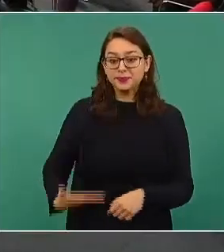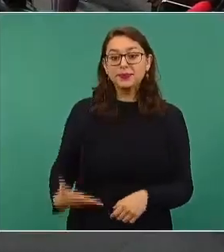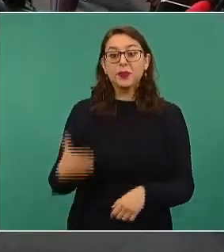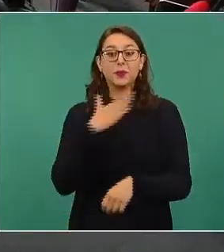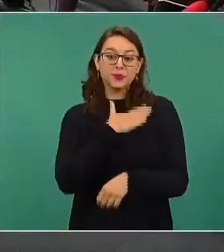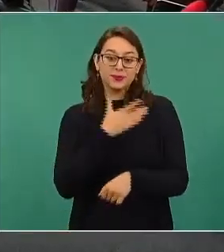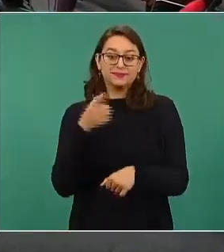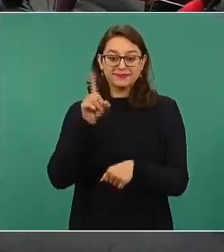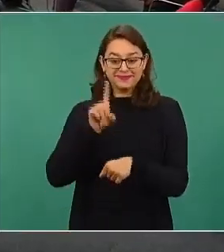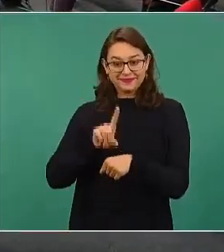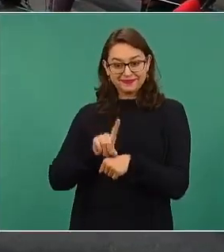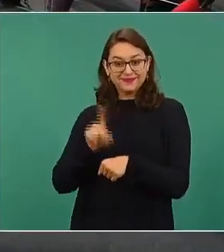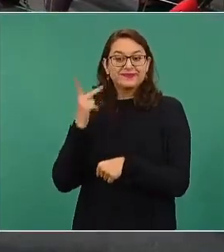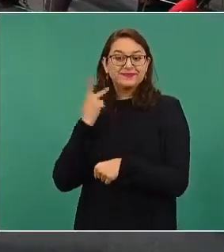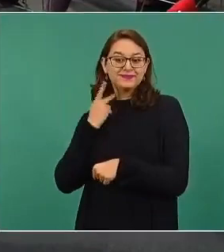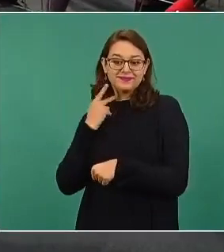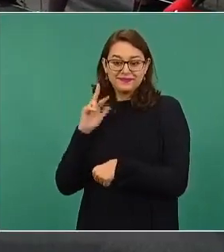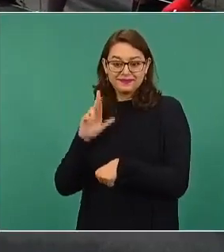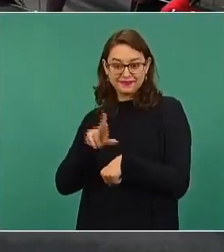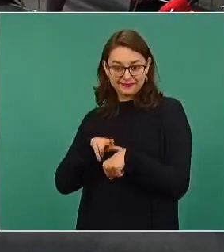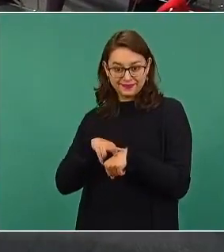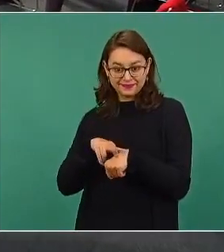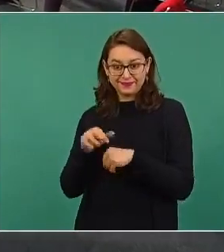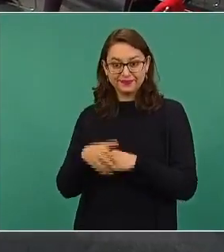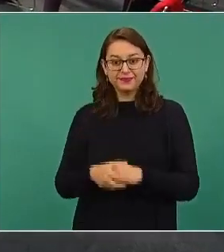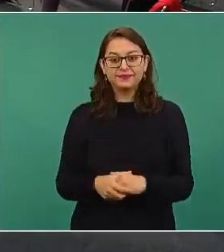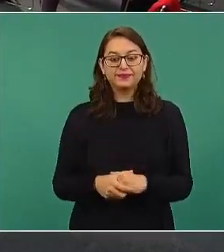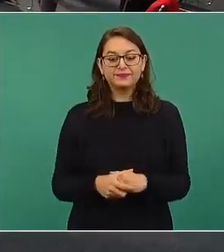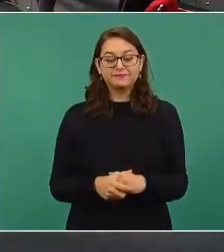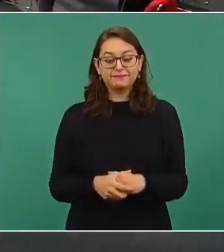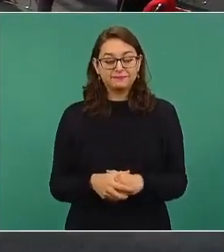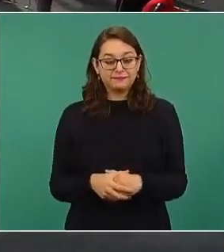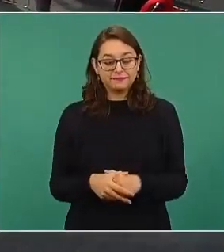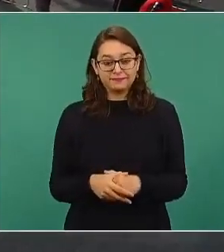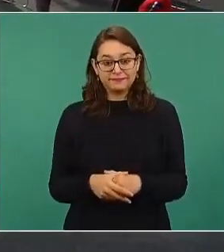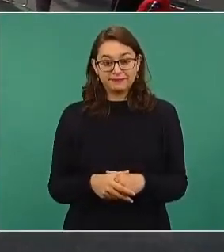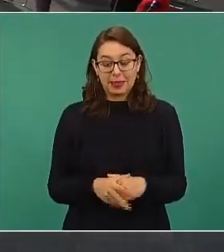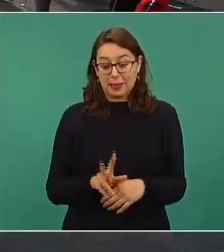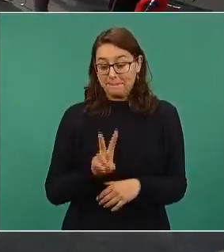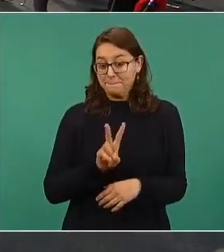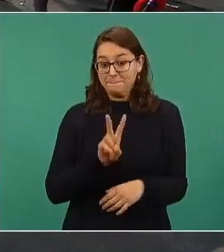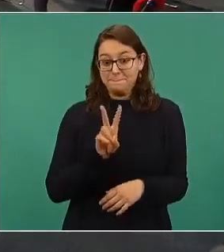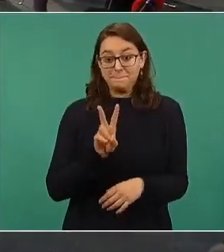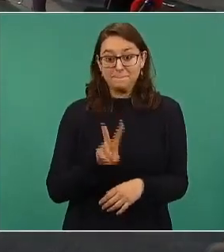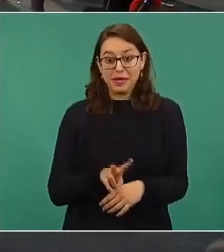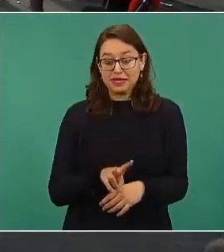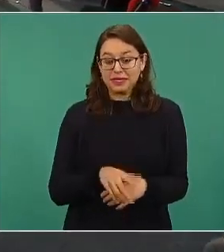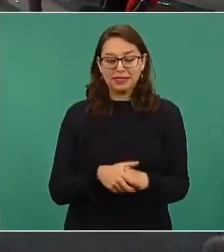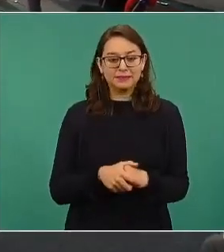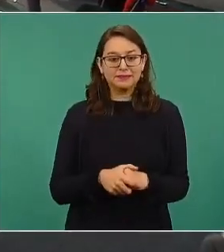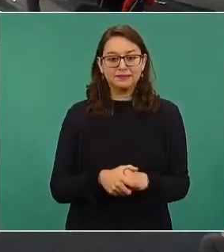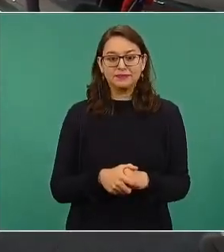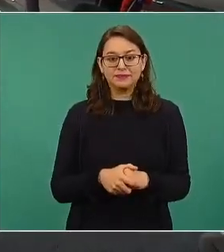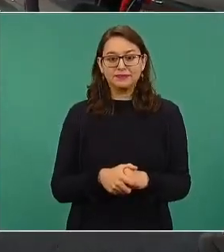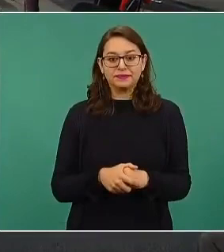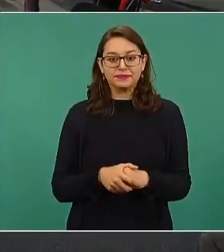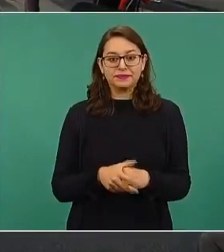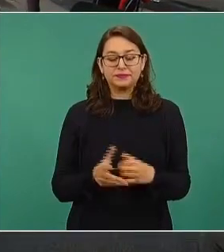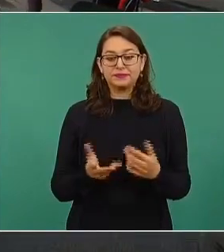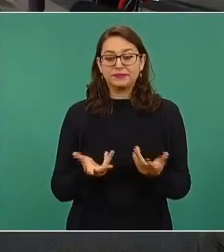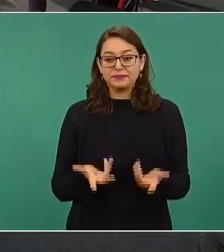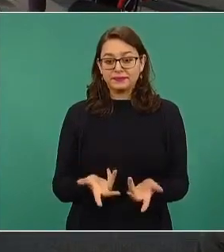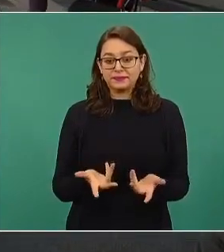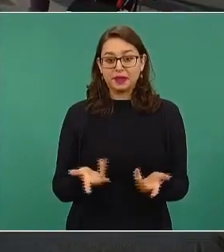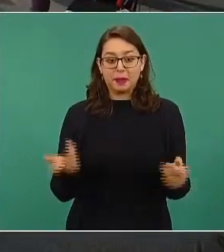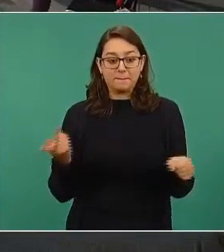procurador. Bueno, como una bocanada de aire fresco sobre el letargo en el que están a veces